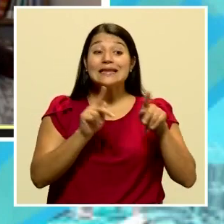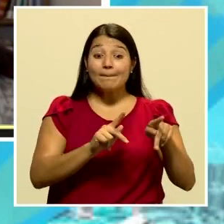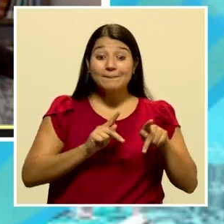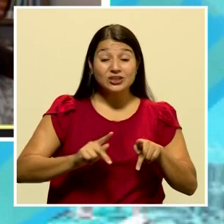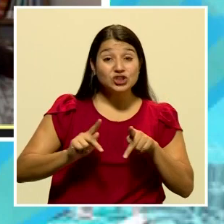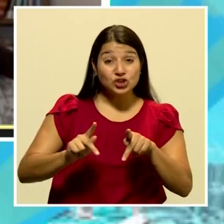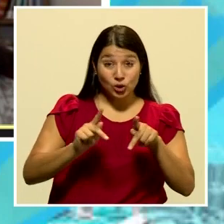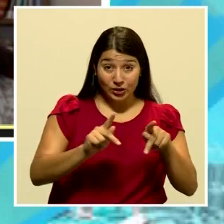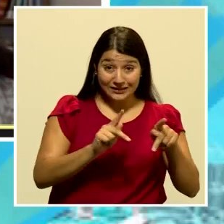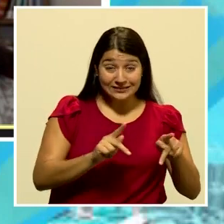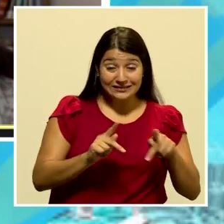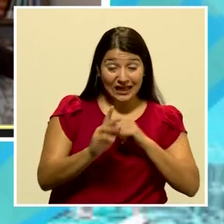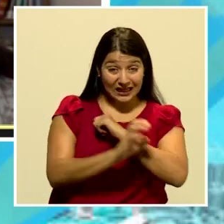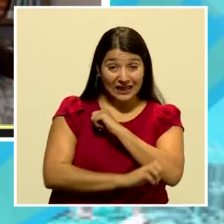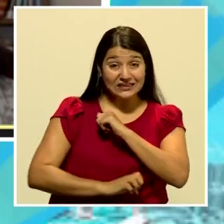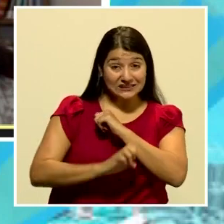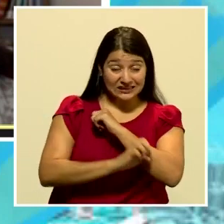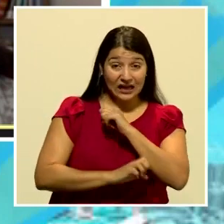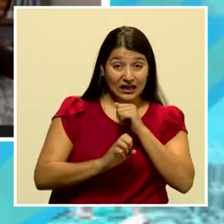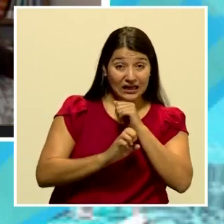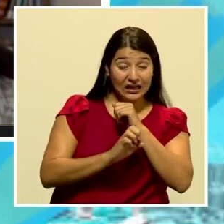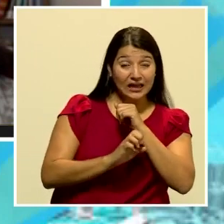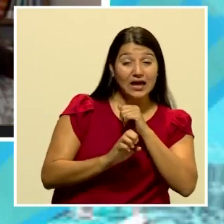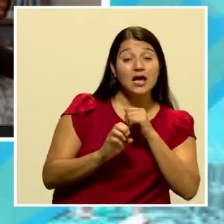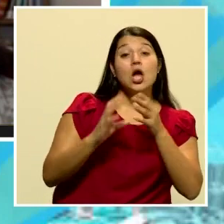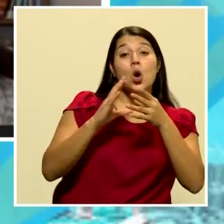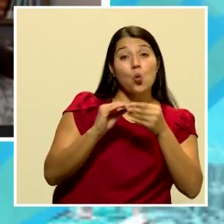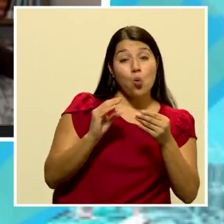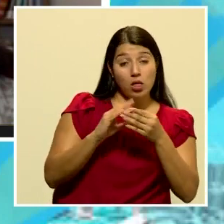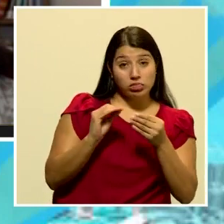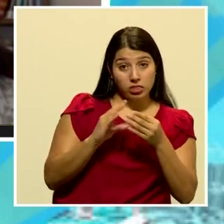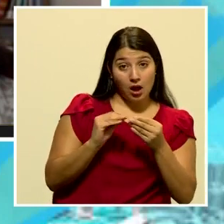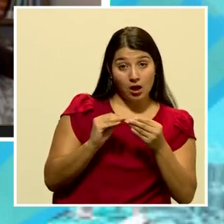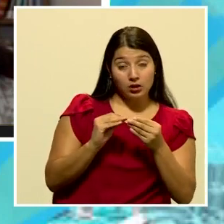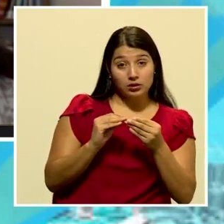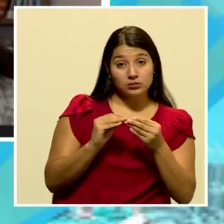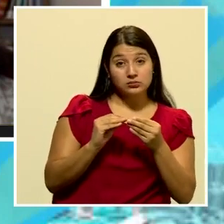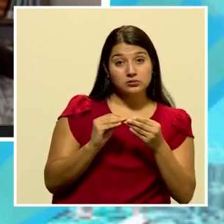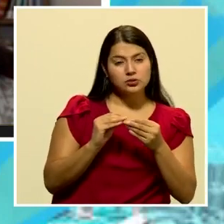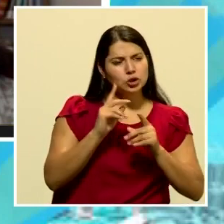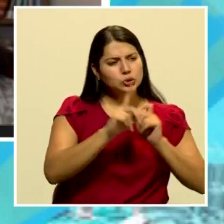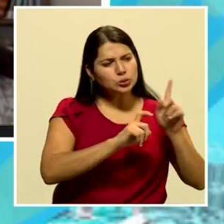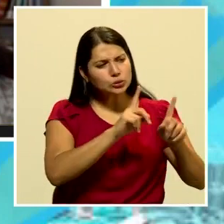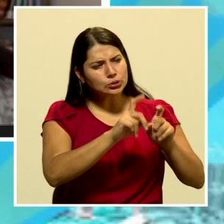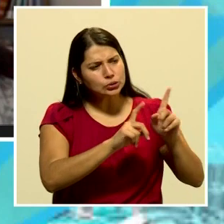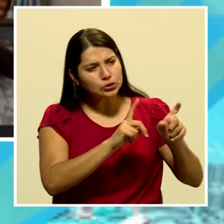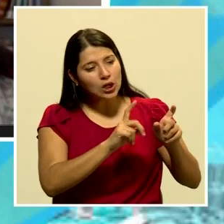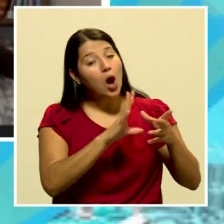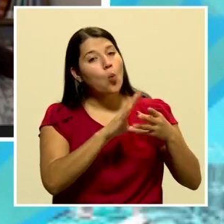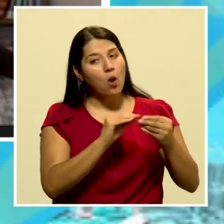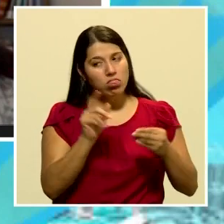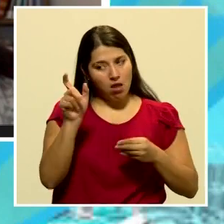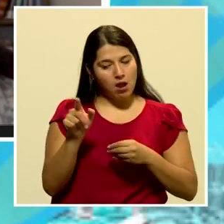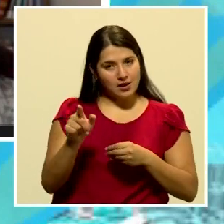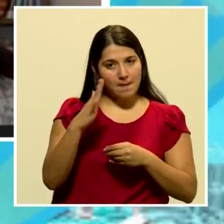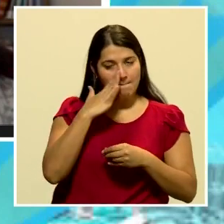pues digamos que la ayuda que recibieron de Ana Yancy López